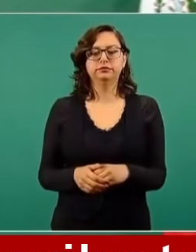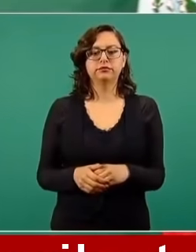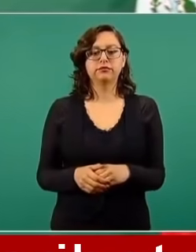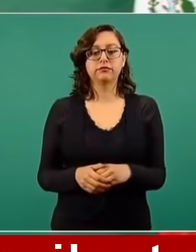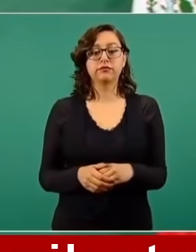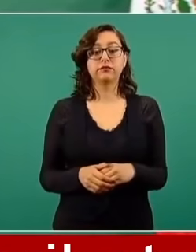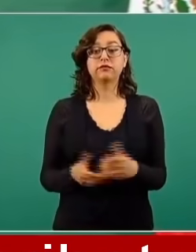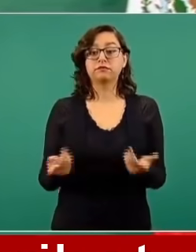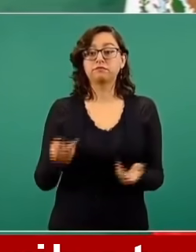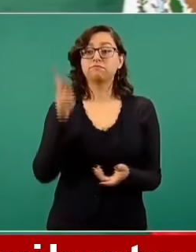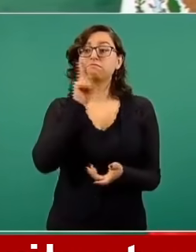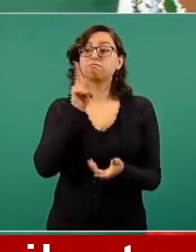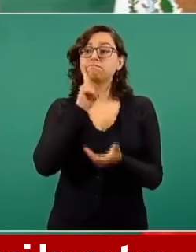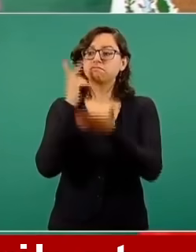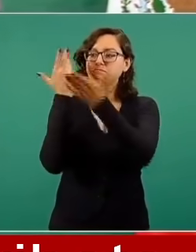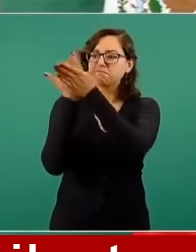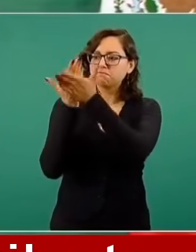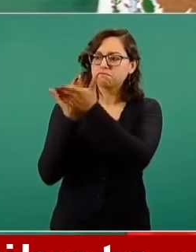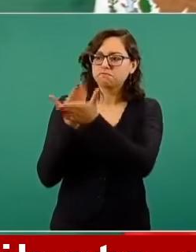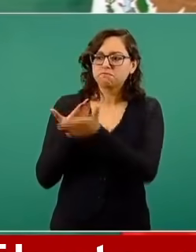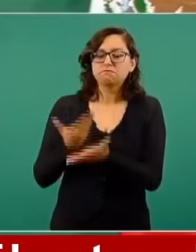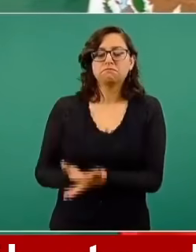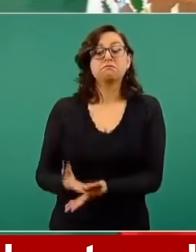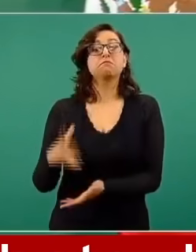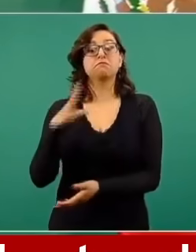tienen todas las pruebas, pero además